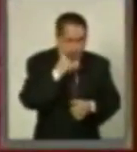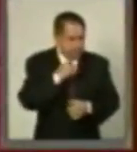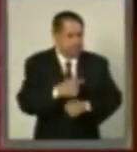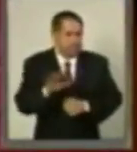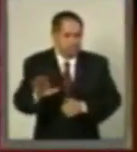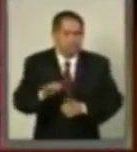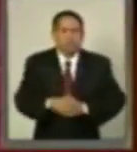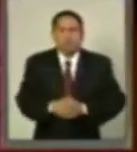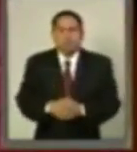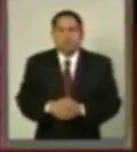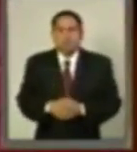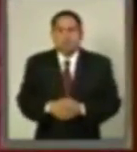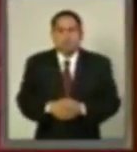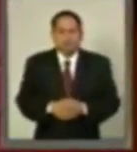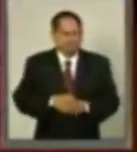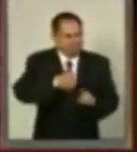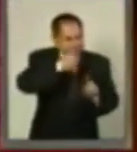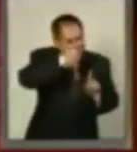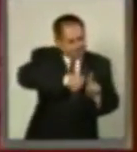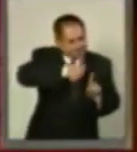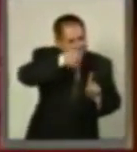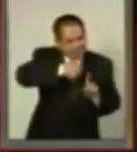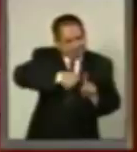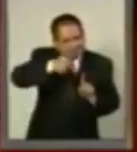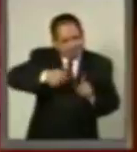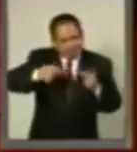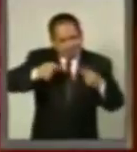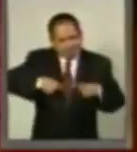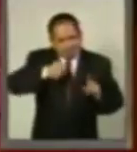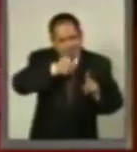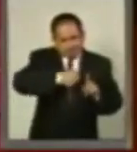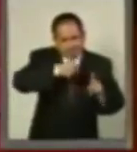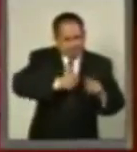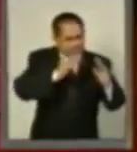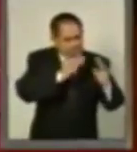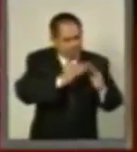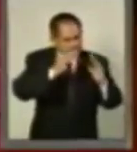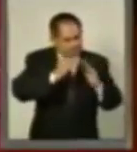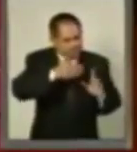atendiendo persona por persona, casa por casa.